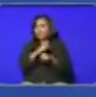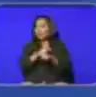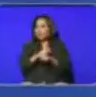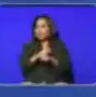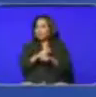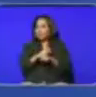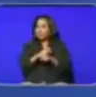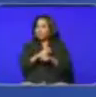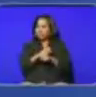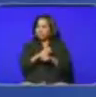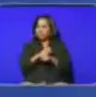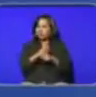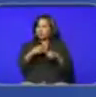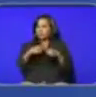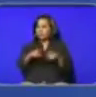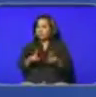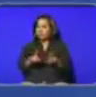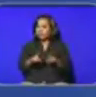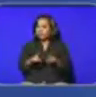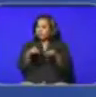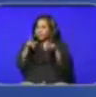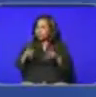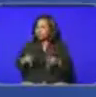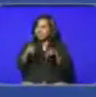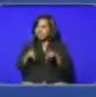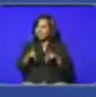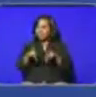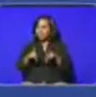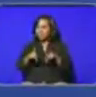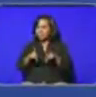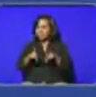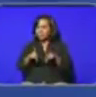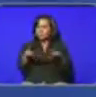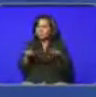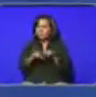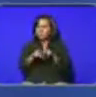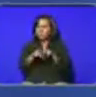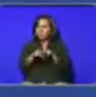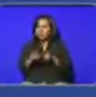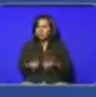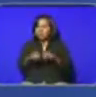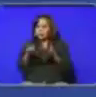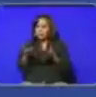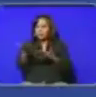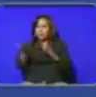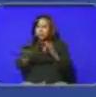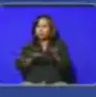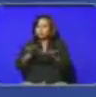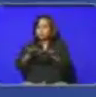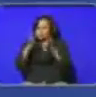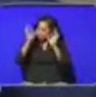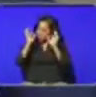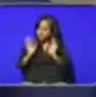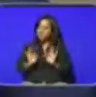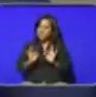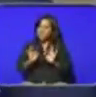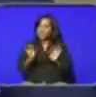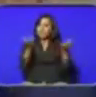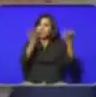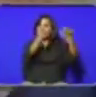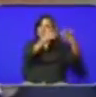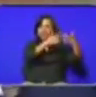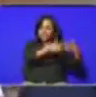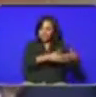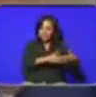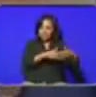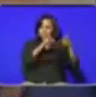aeroespacial, pero que a su vez el individuo ofrezca un servicio que sea bien recibido. No es para nadie un